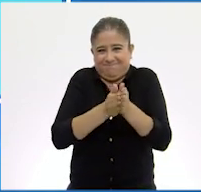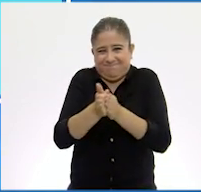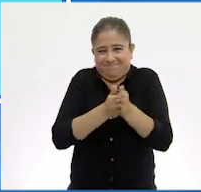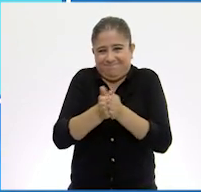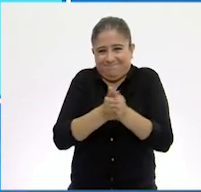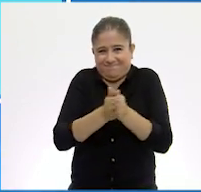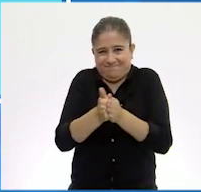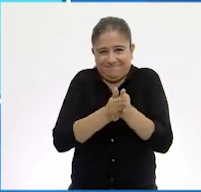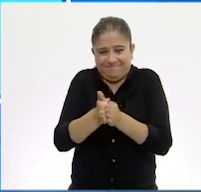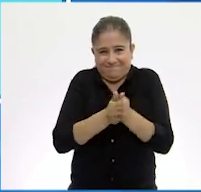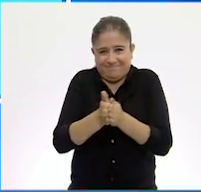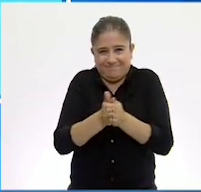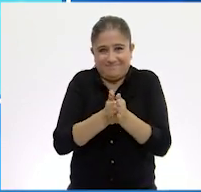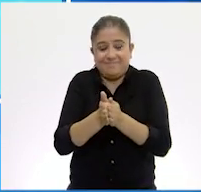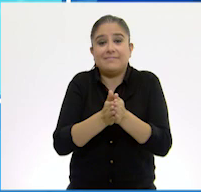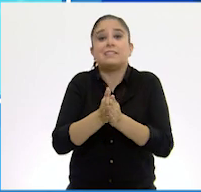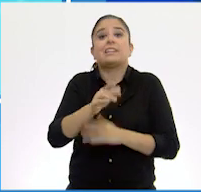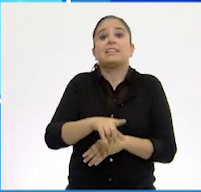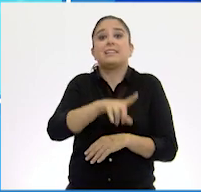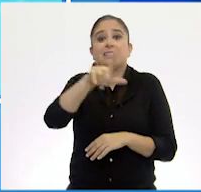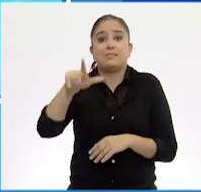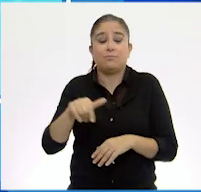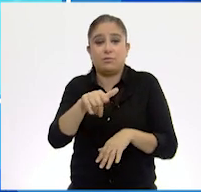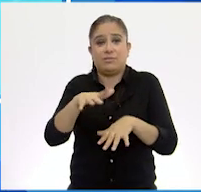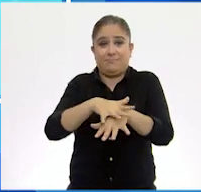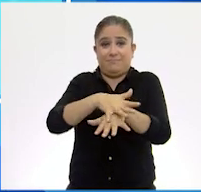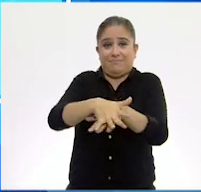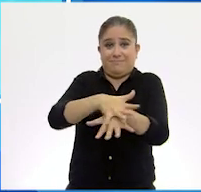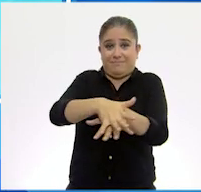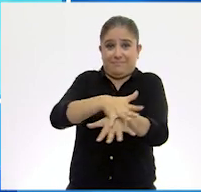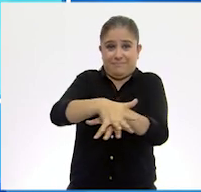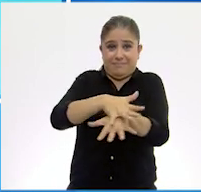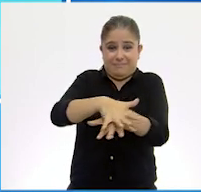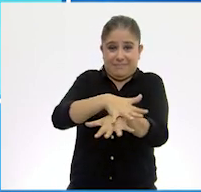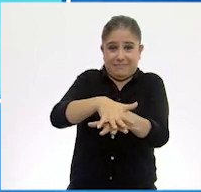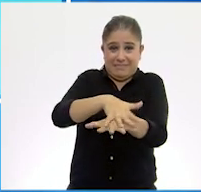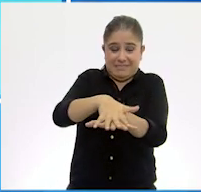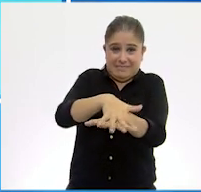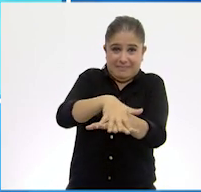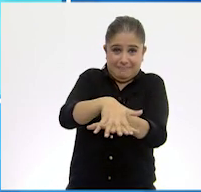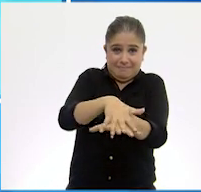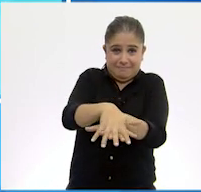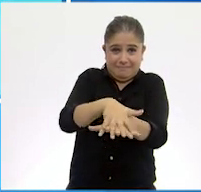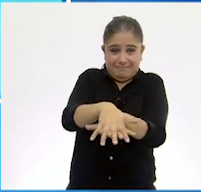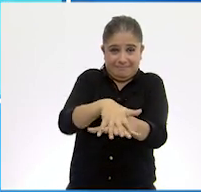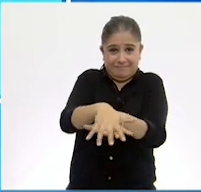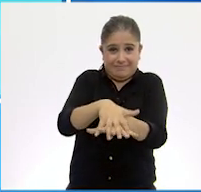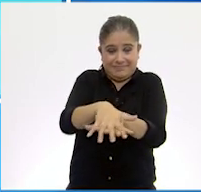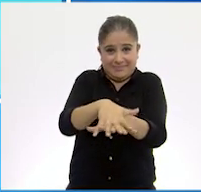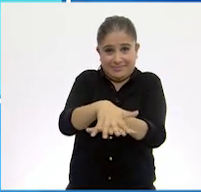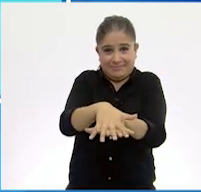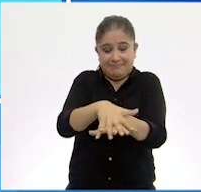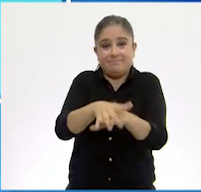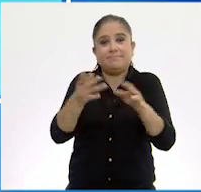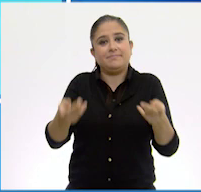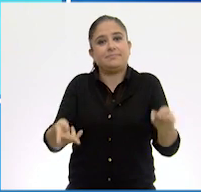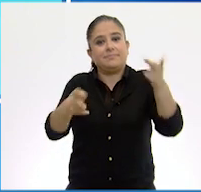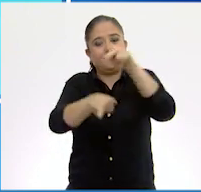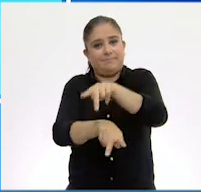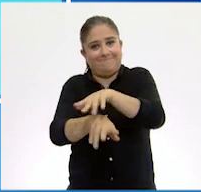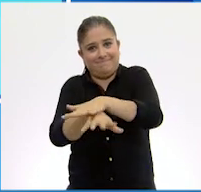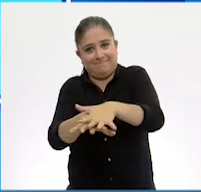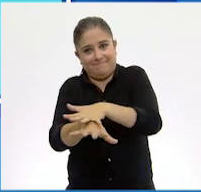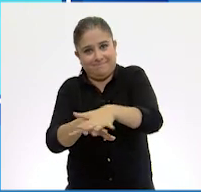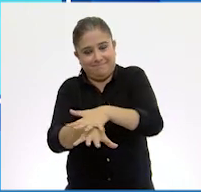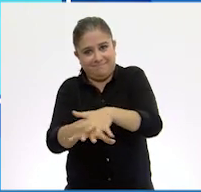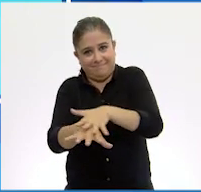con la otra. Ahora, frota la palma de una de tus manos contra el dorso de la otra, entrelazando los dedos. Repite lo mismo con